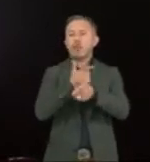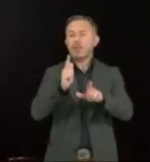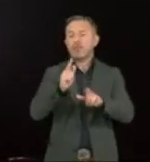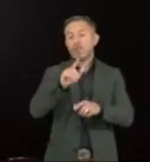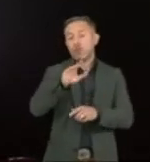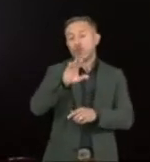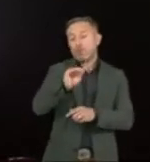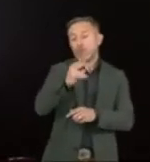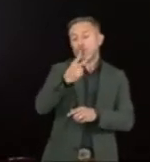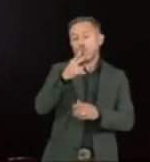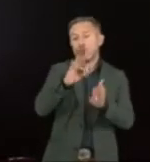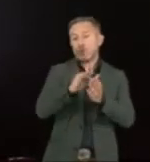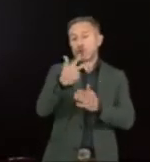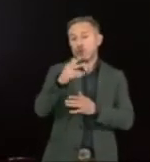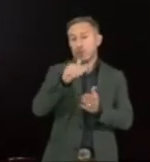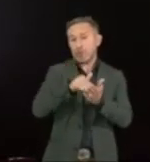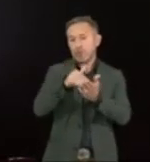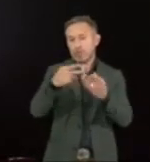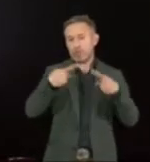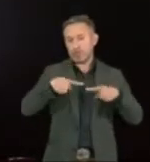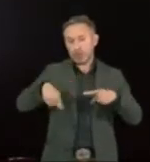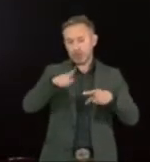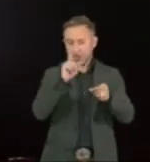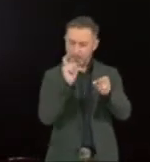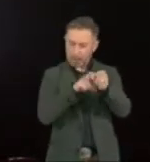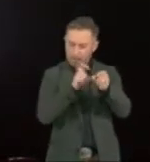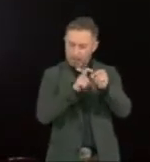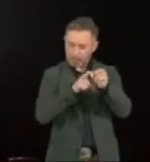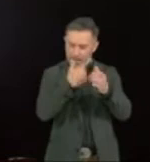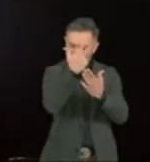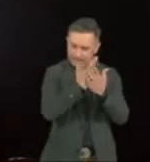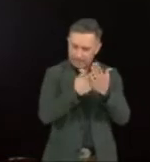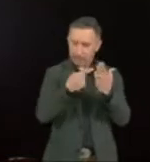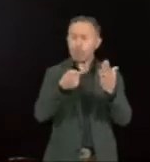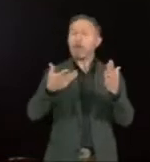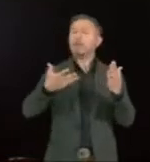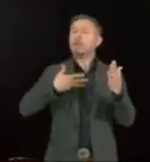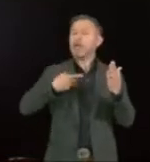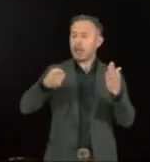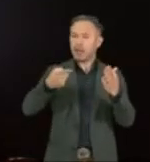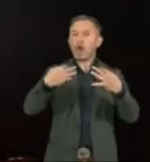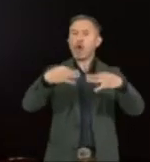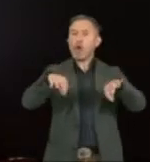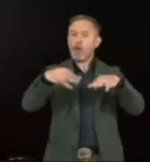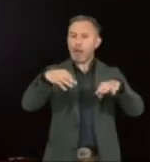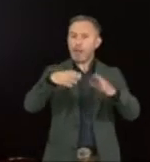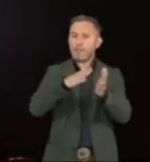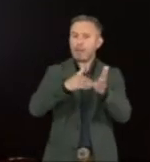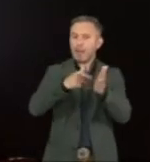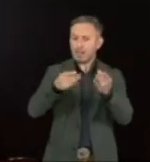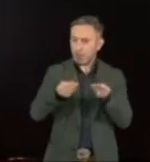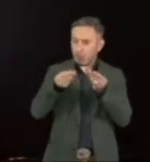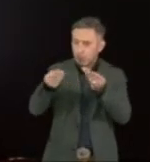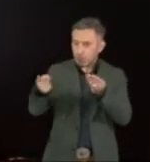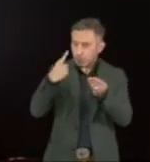personas que integran la lista nominal de electores tuvieron una papeleta para ejercer su derecho si así lo desearon